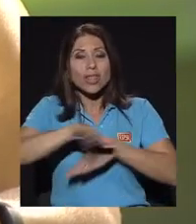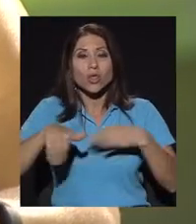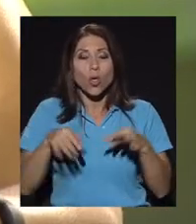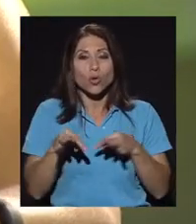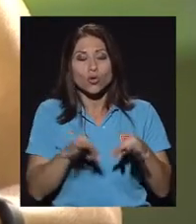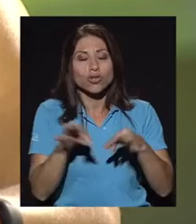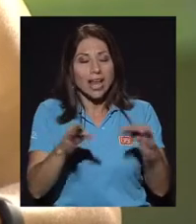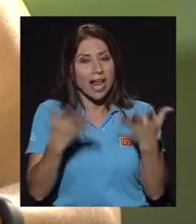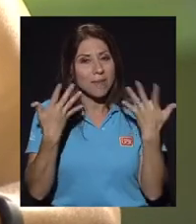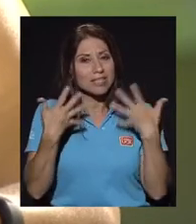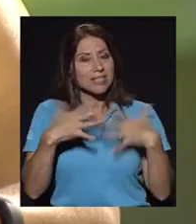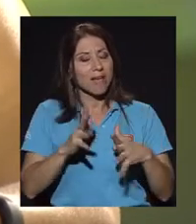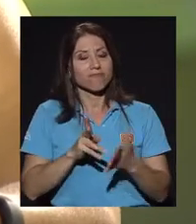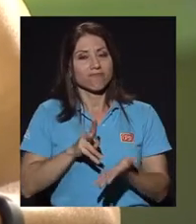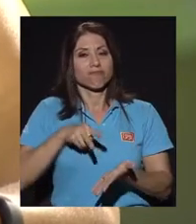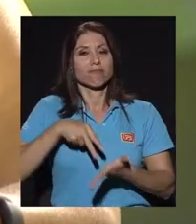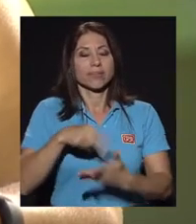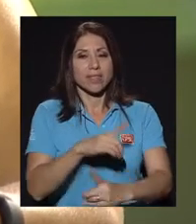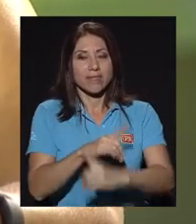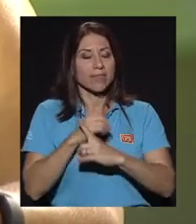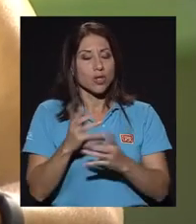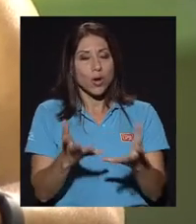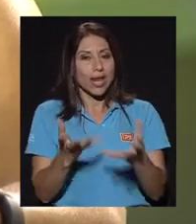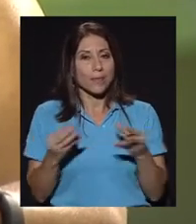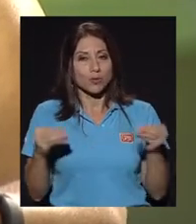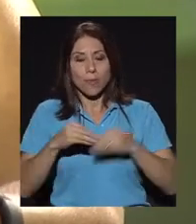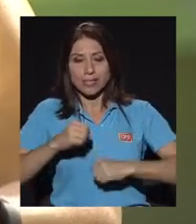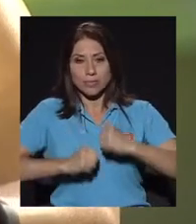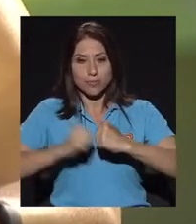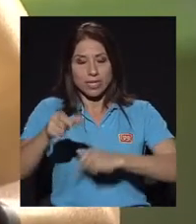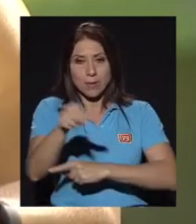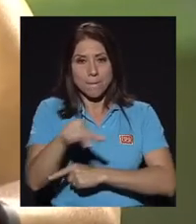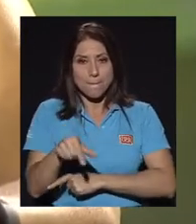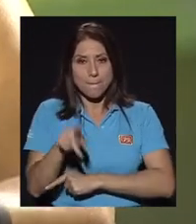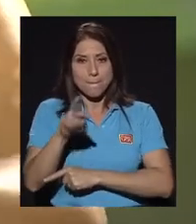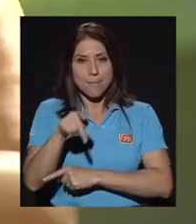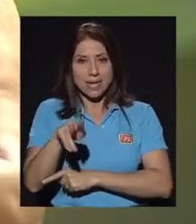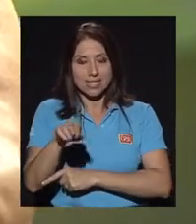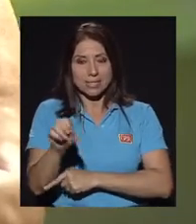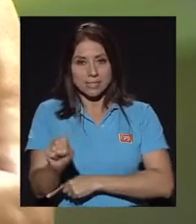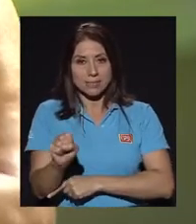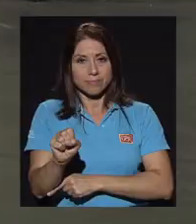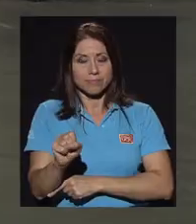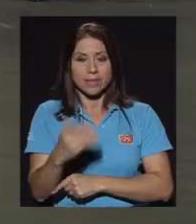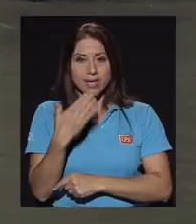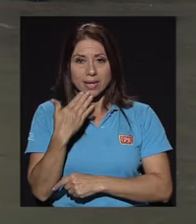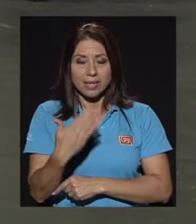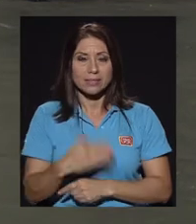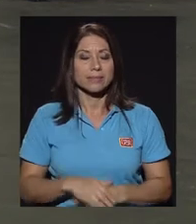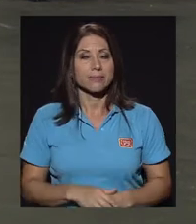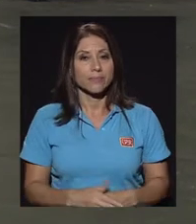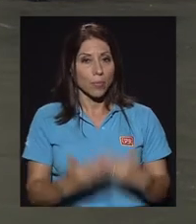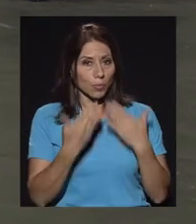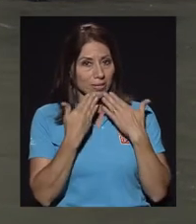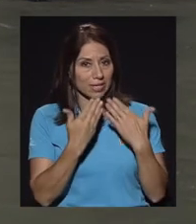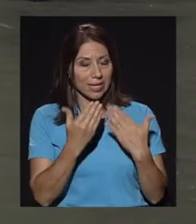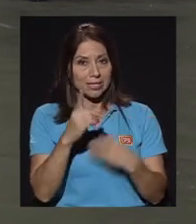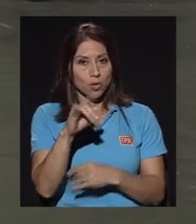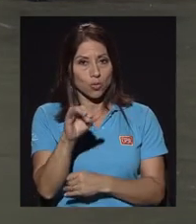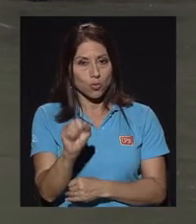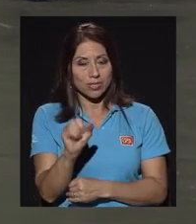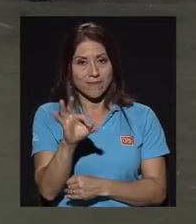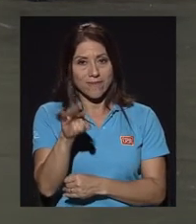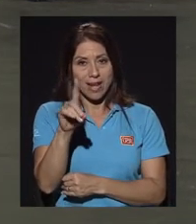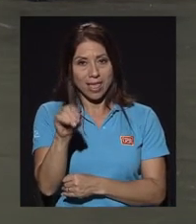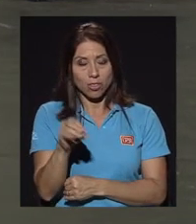porque no queremos más represas en Turrialba. Gracias. Muchas gracias, don Luis Fernando.